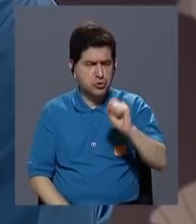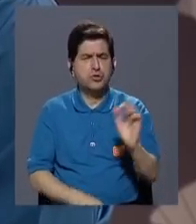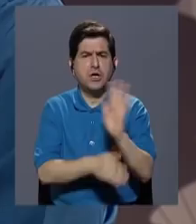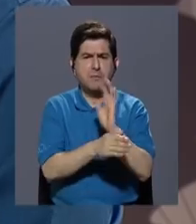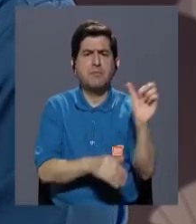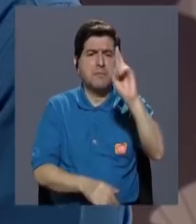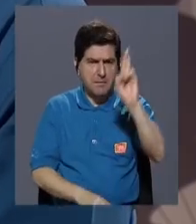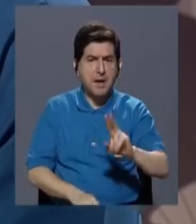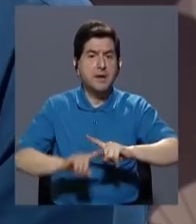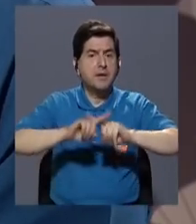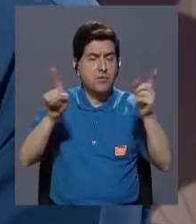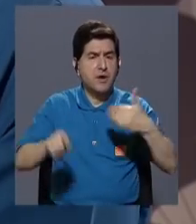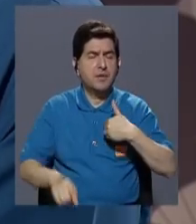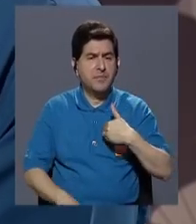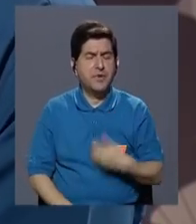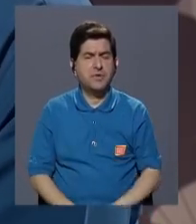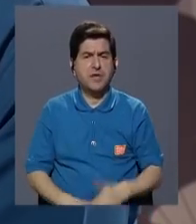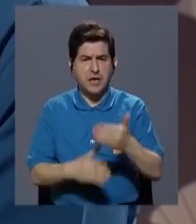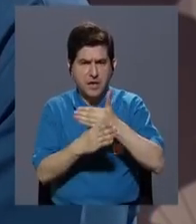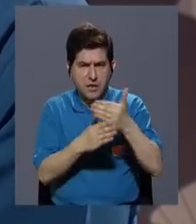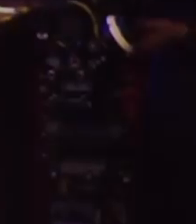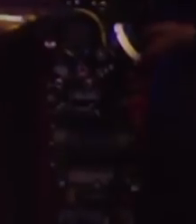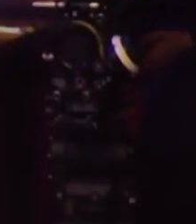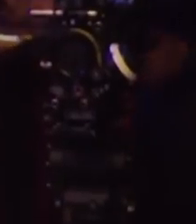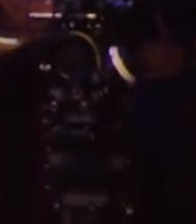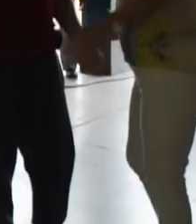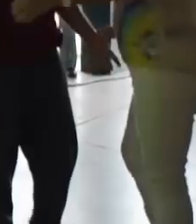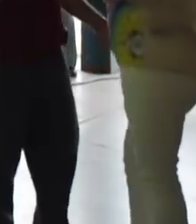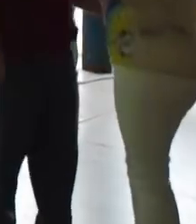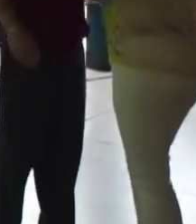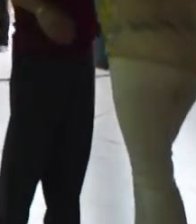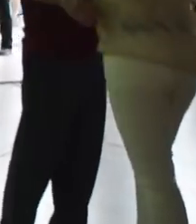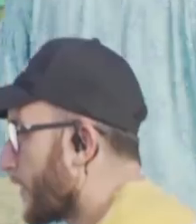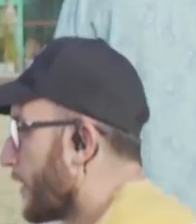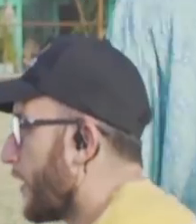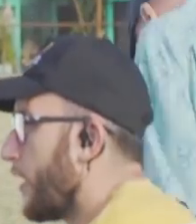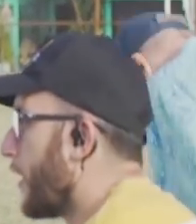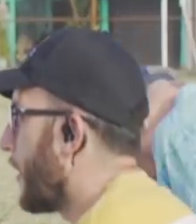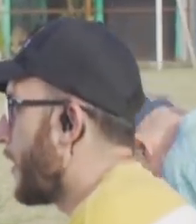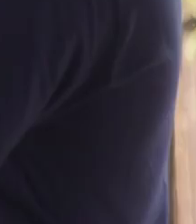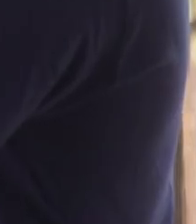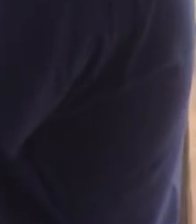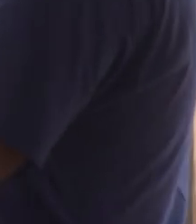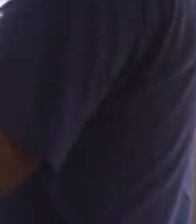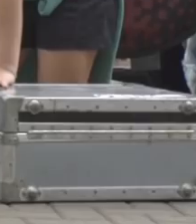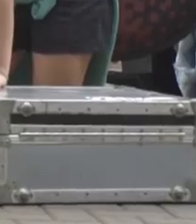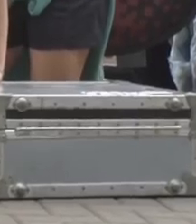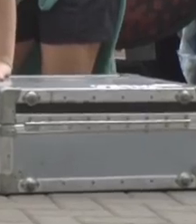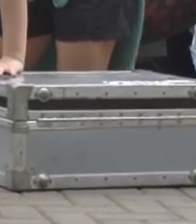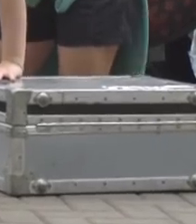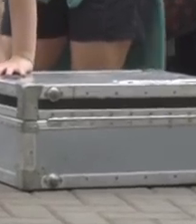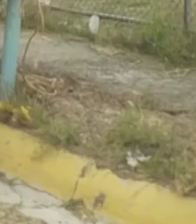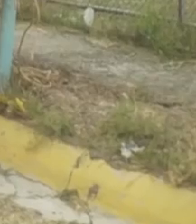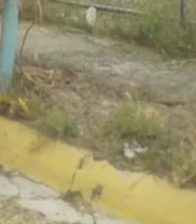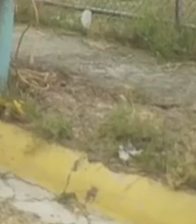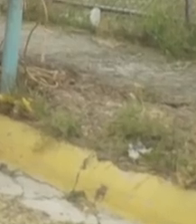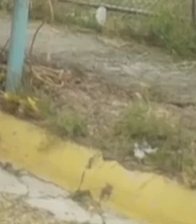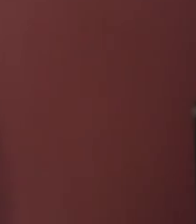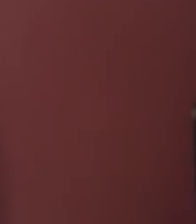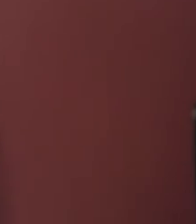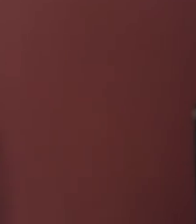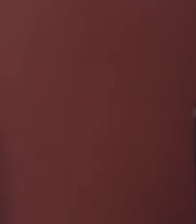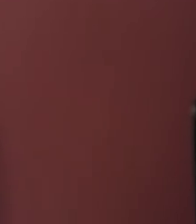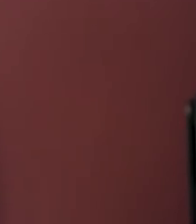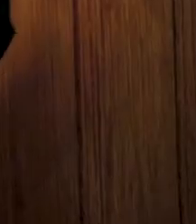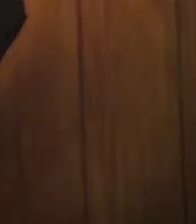su coproducción en méxico pero también el fotógrafo por ejemplo es un color un colega y amigo nuestro brasileño este yo tuve la oportunidad de trabajar el guión